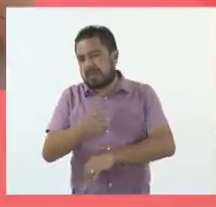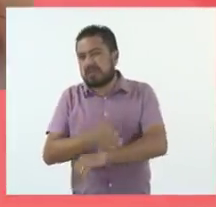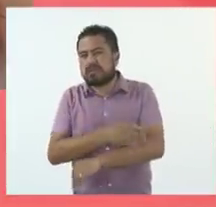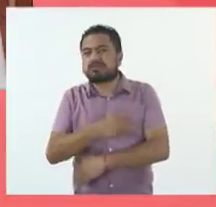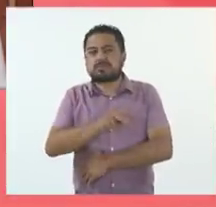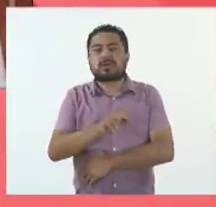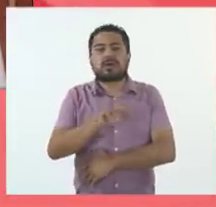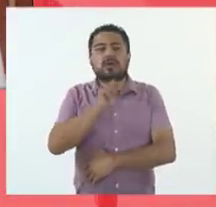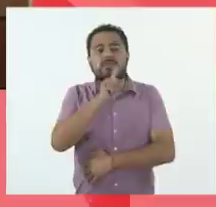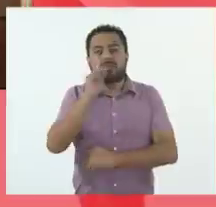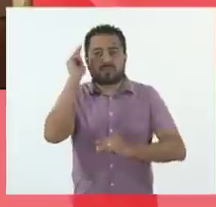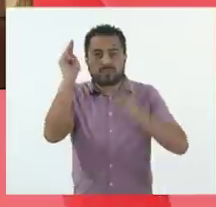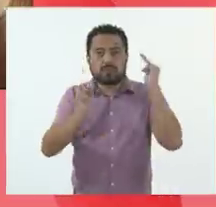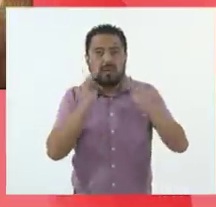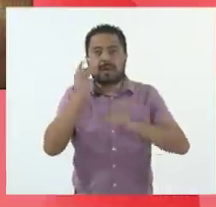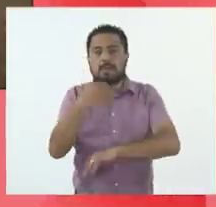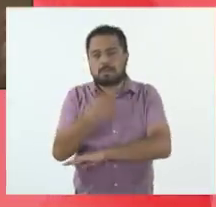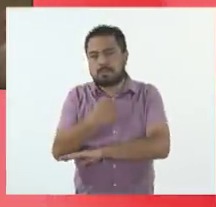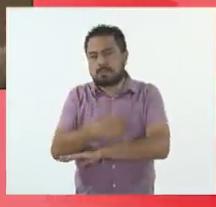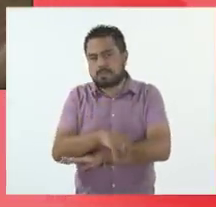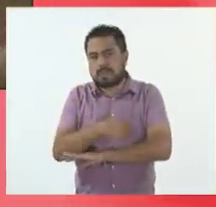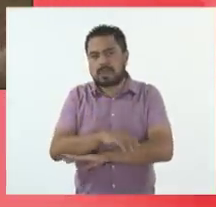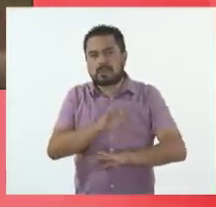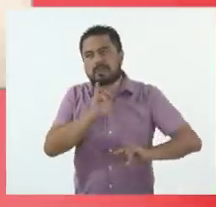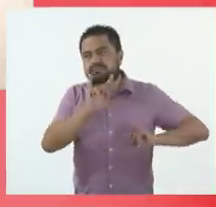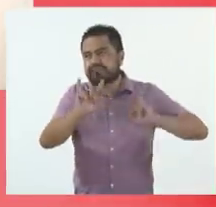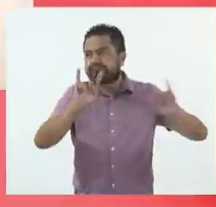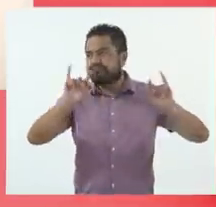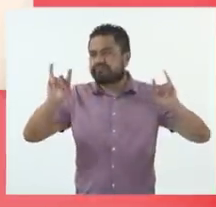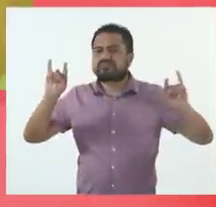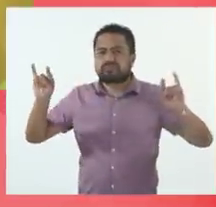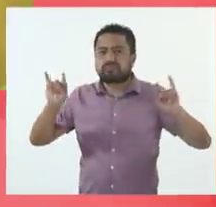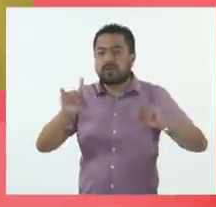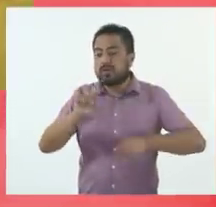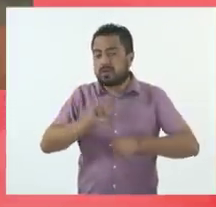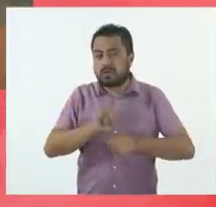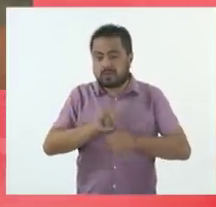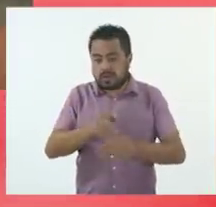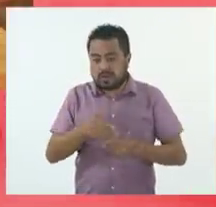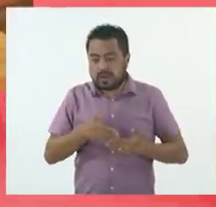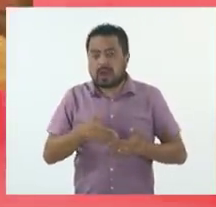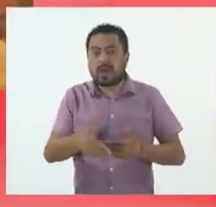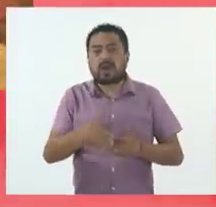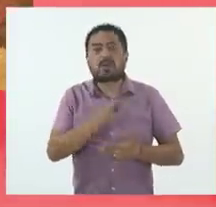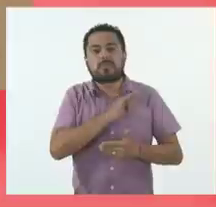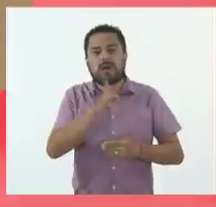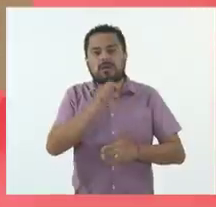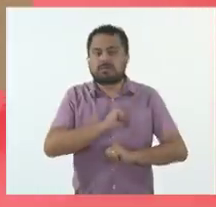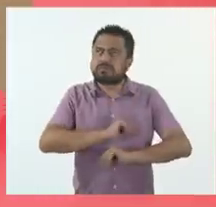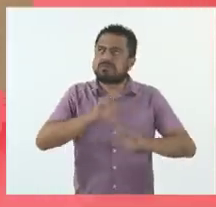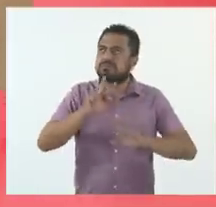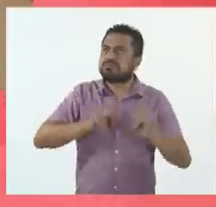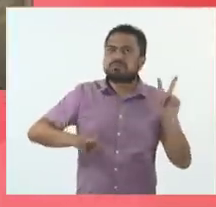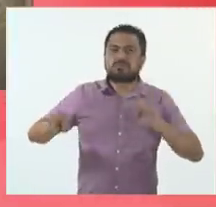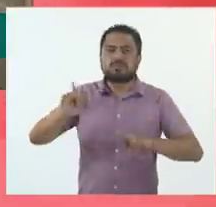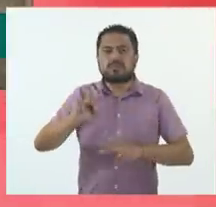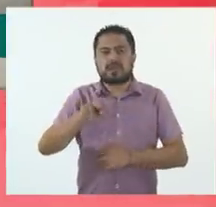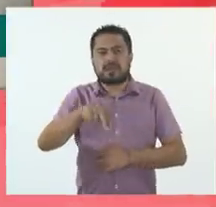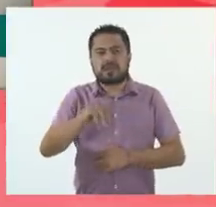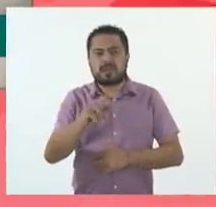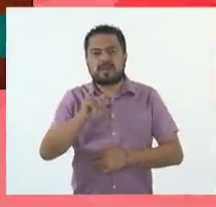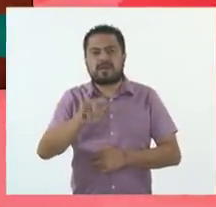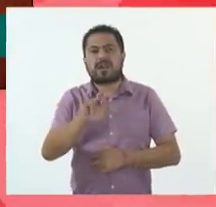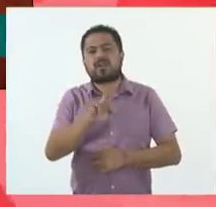museo también hay muestras temporales de arte contemporáneo. En estos días pueden apreciarse algunas obras de Aníbal Angulo,